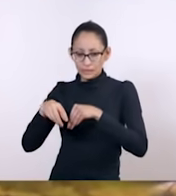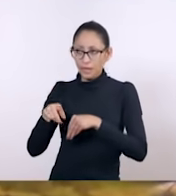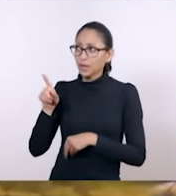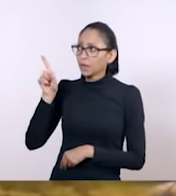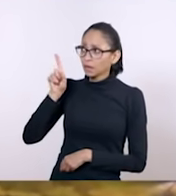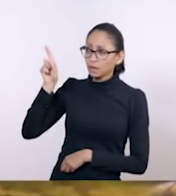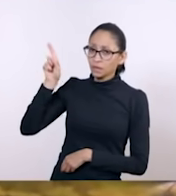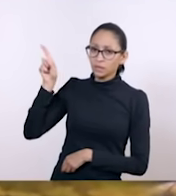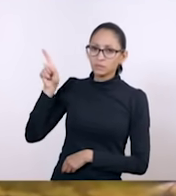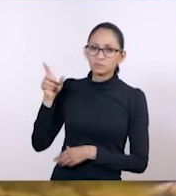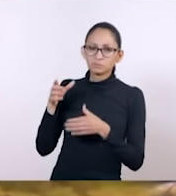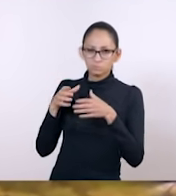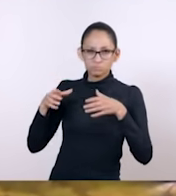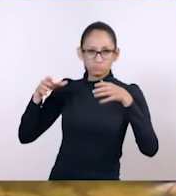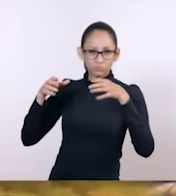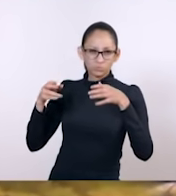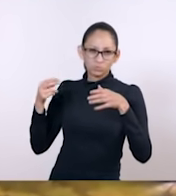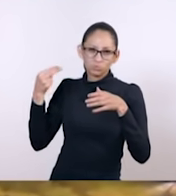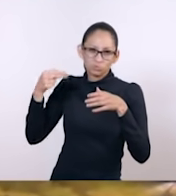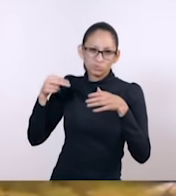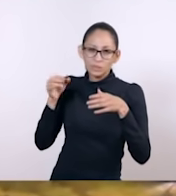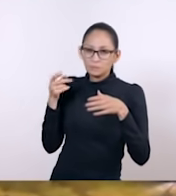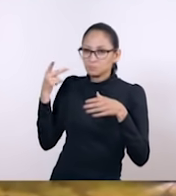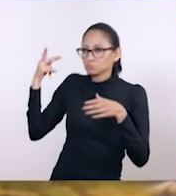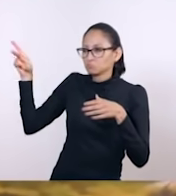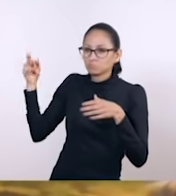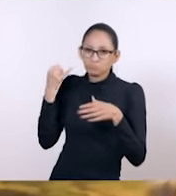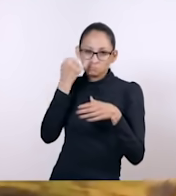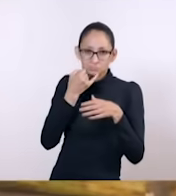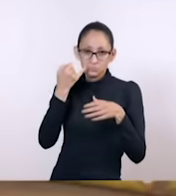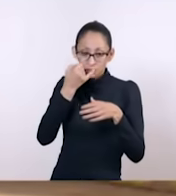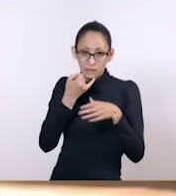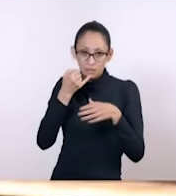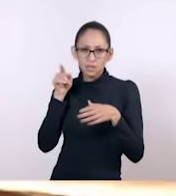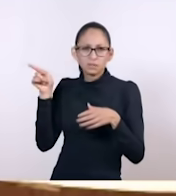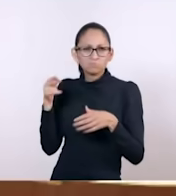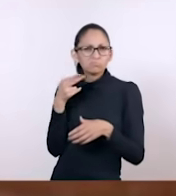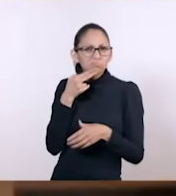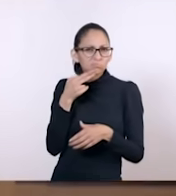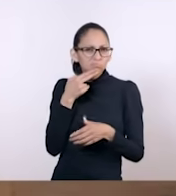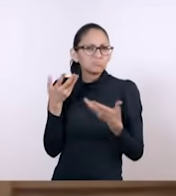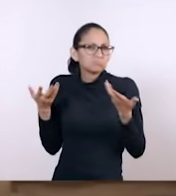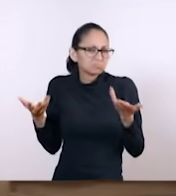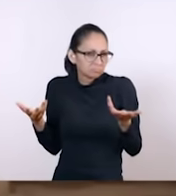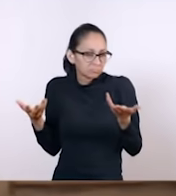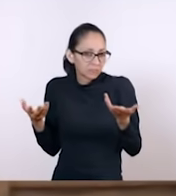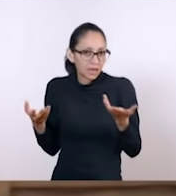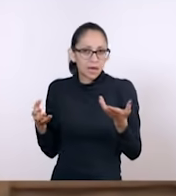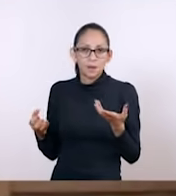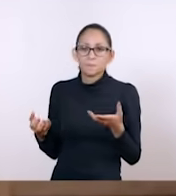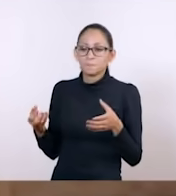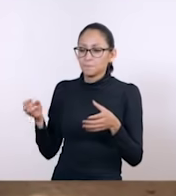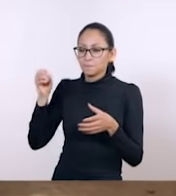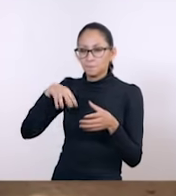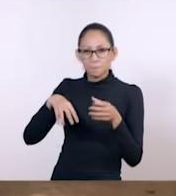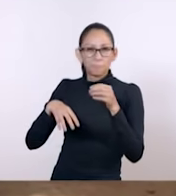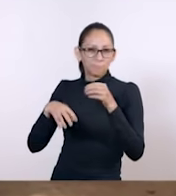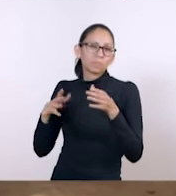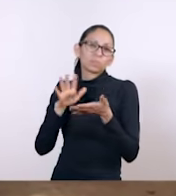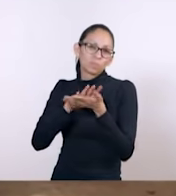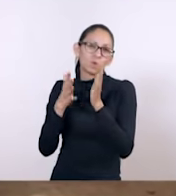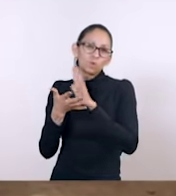le decimos en seltán chú y sirve para poner